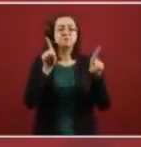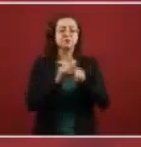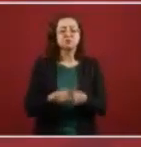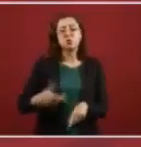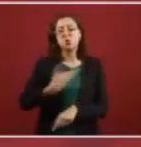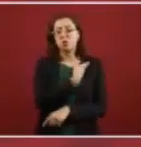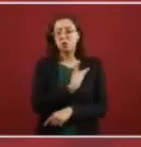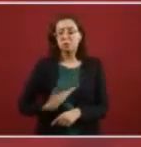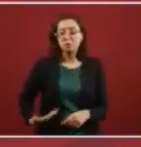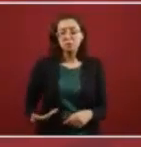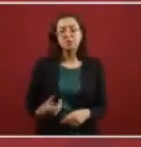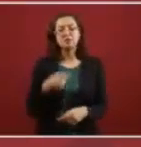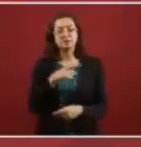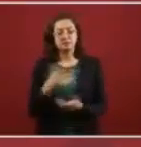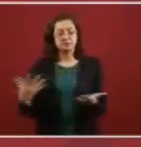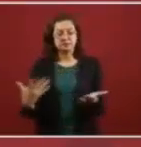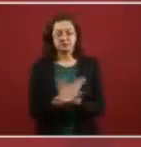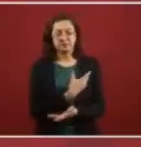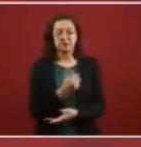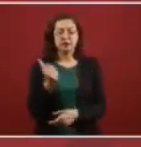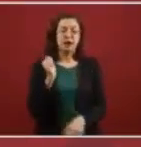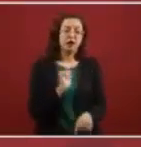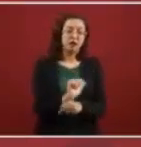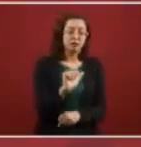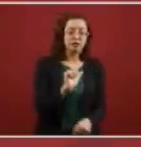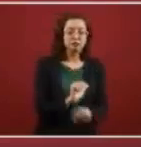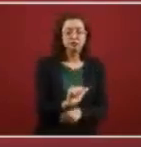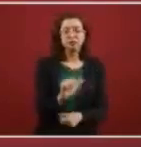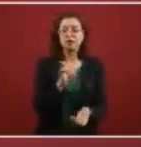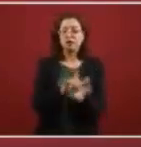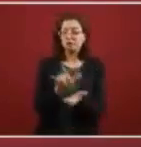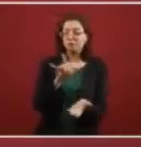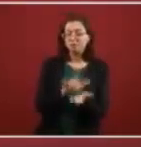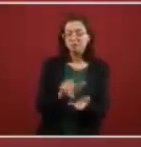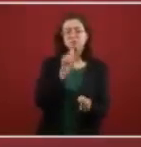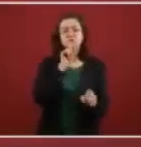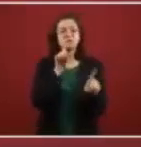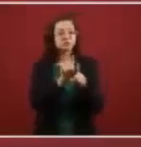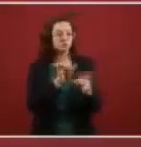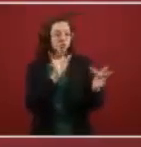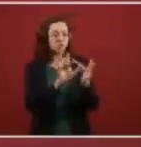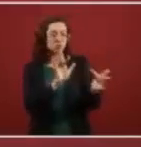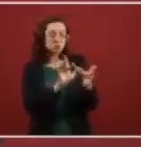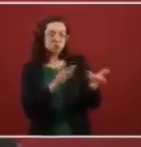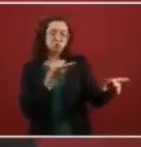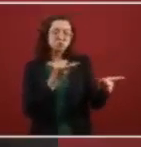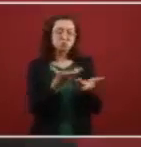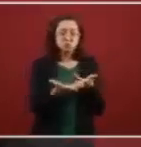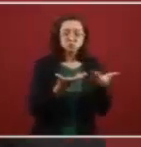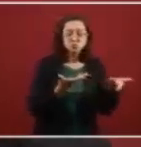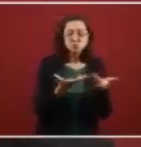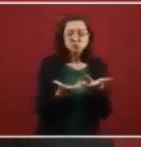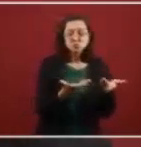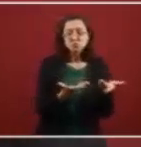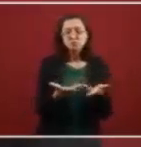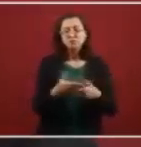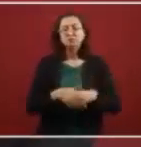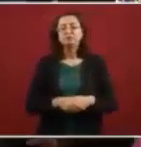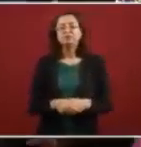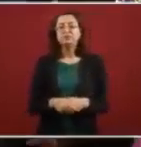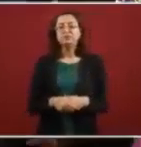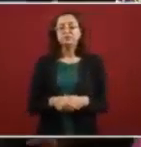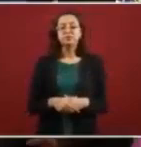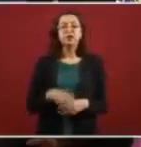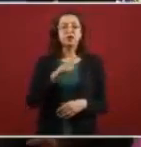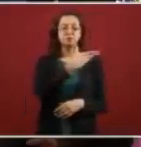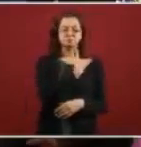agradezco su apoyo y su gentileza porque él habló con el presidente de paraguay también por su lado y el canciller